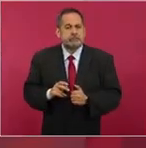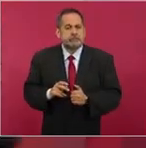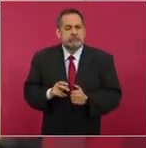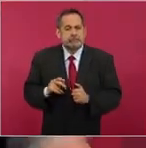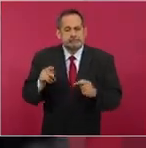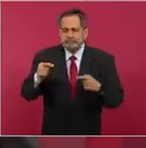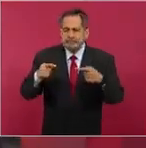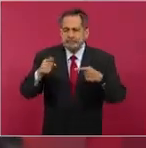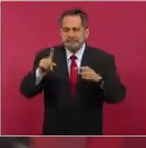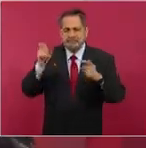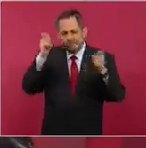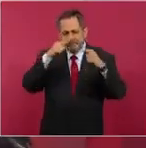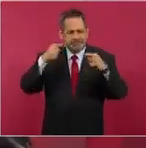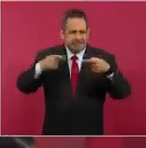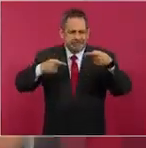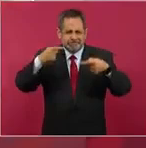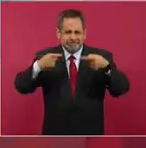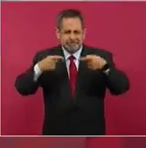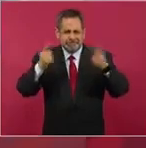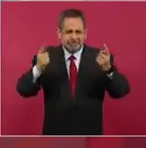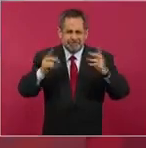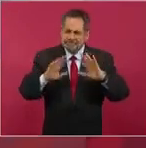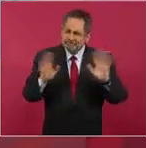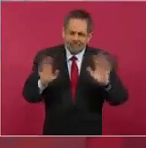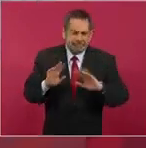habían discrepancias y yo